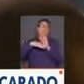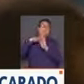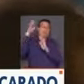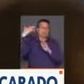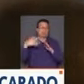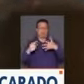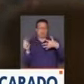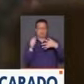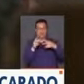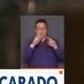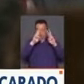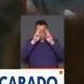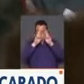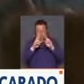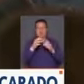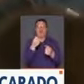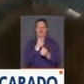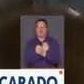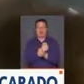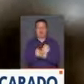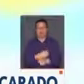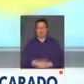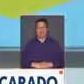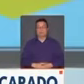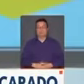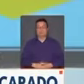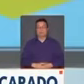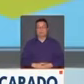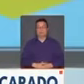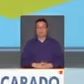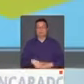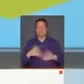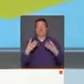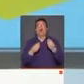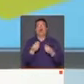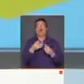un homenaje a Carabineros. ¿Cómo hablo después?